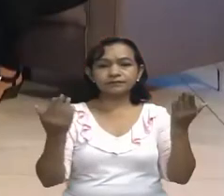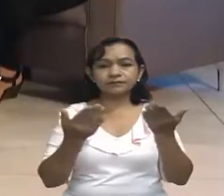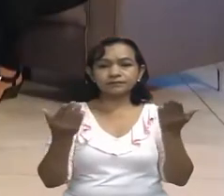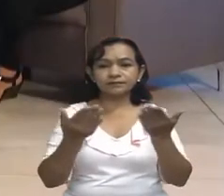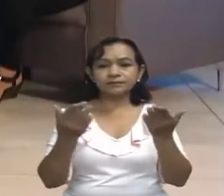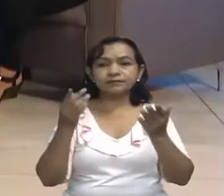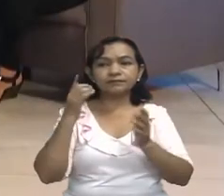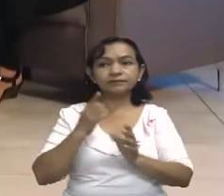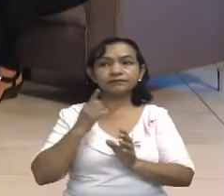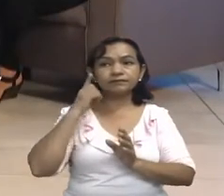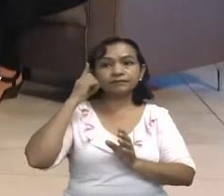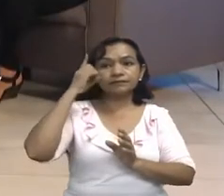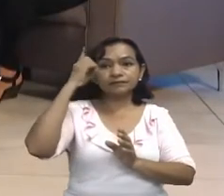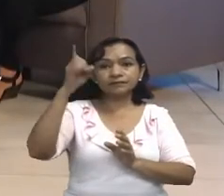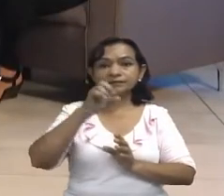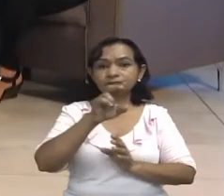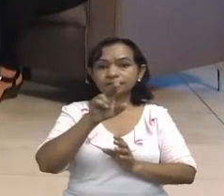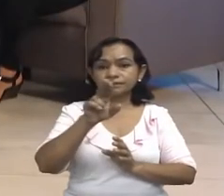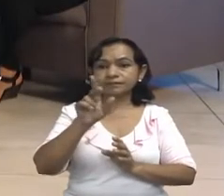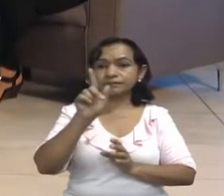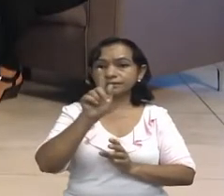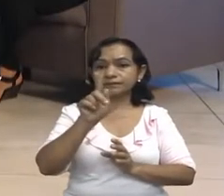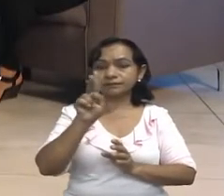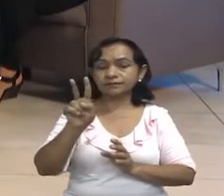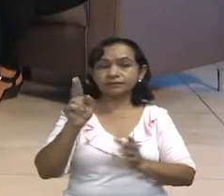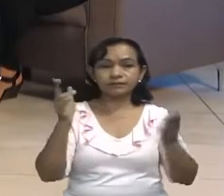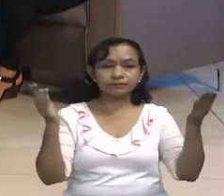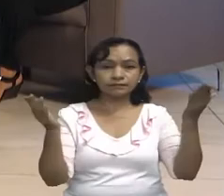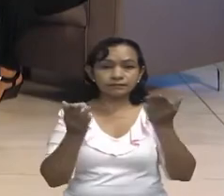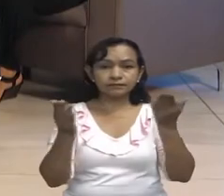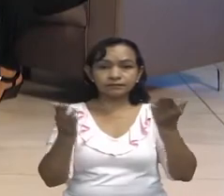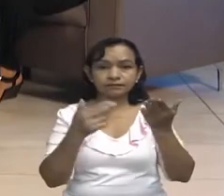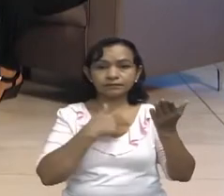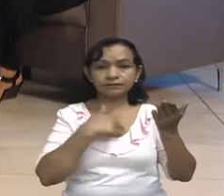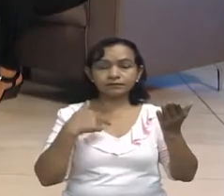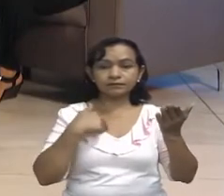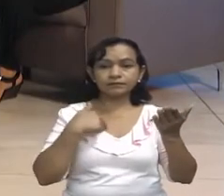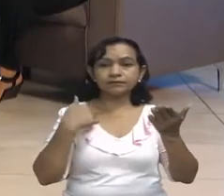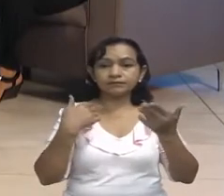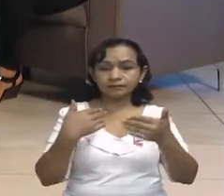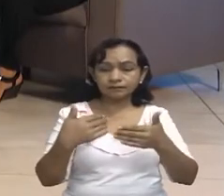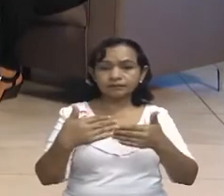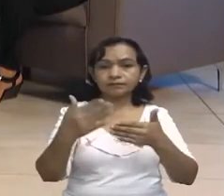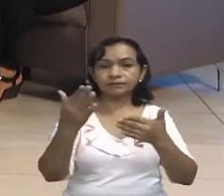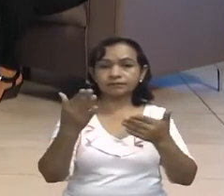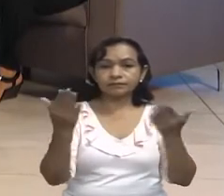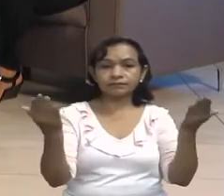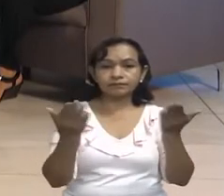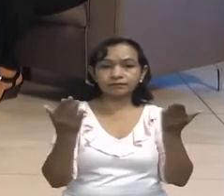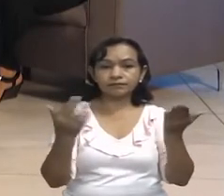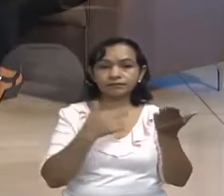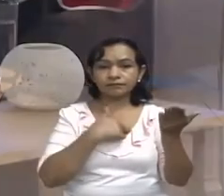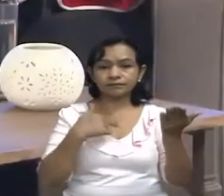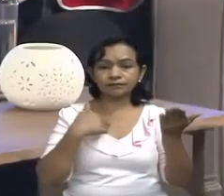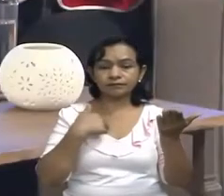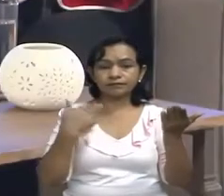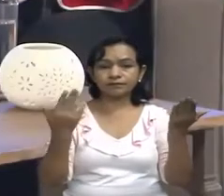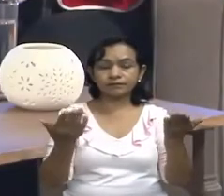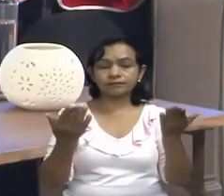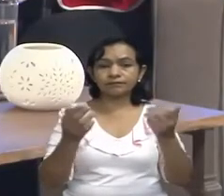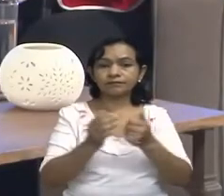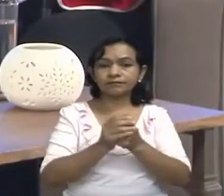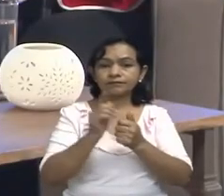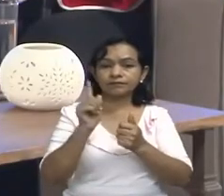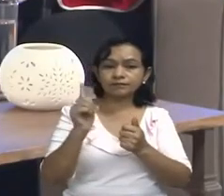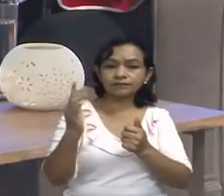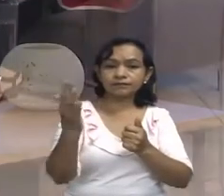del desarrollo mismo que ha tenido el canal, las proyecciones y un análisis para dónde vamos, cómo estamos y los retos que enfrenta todos los